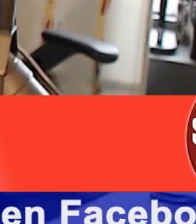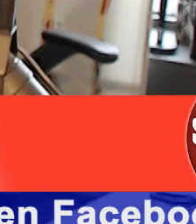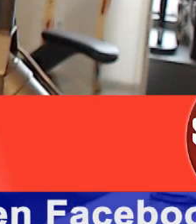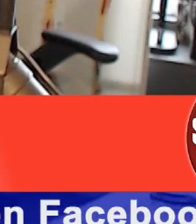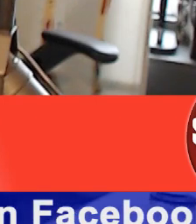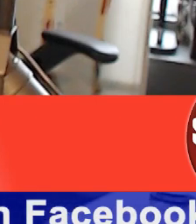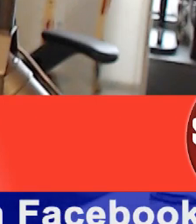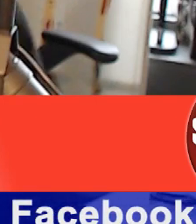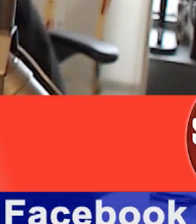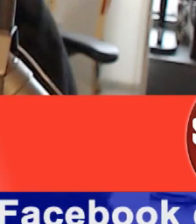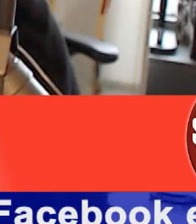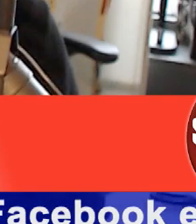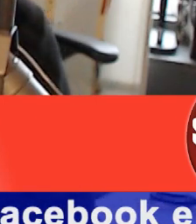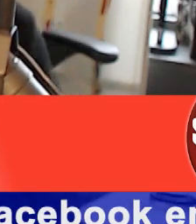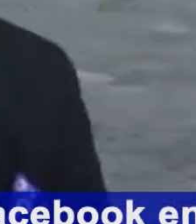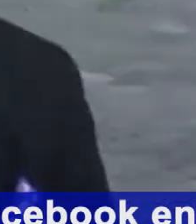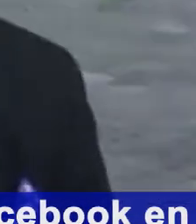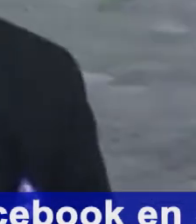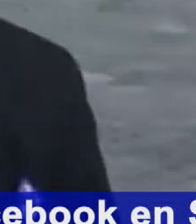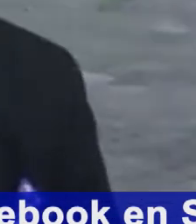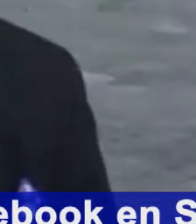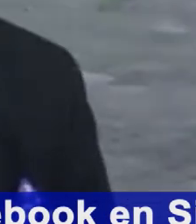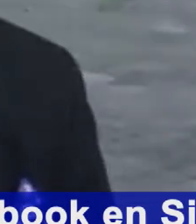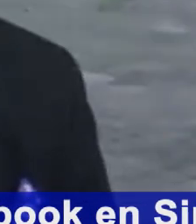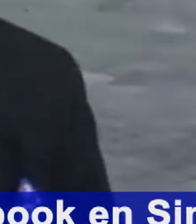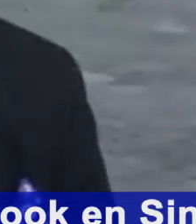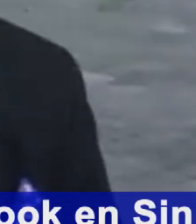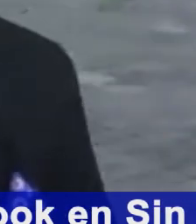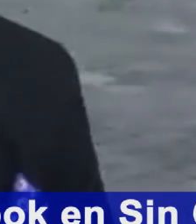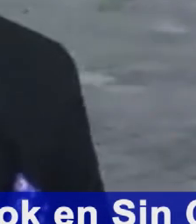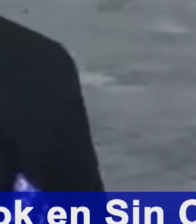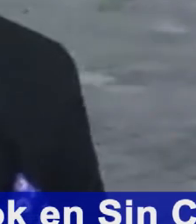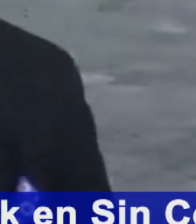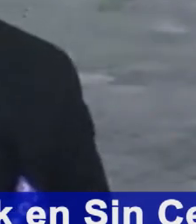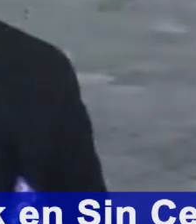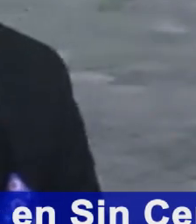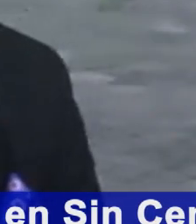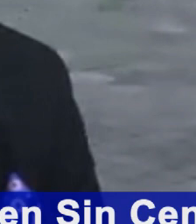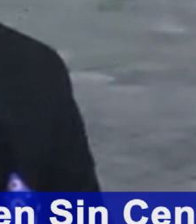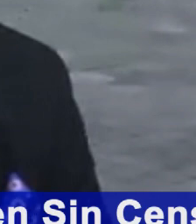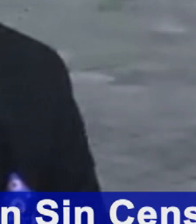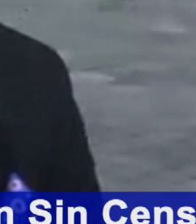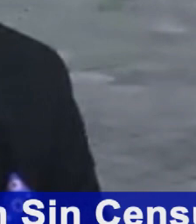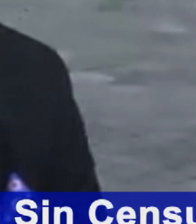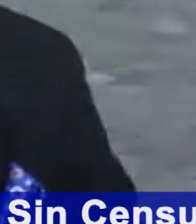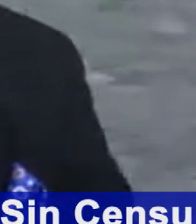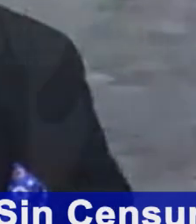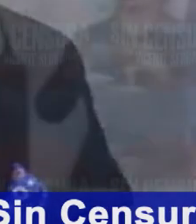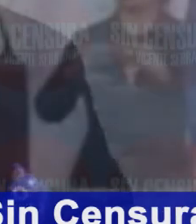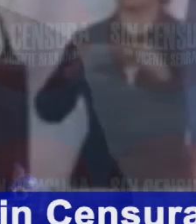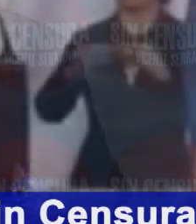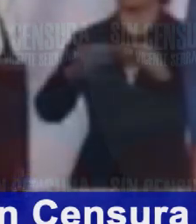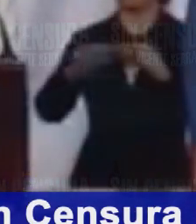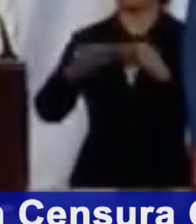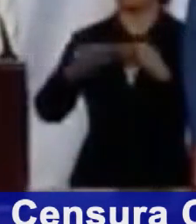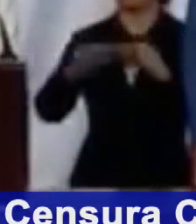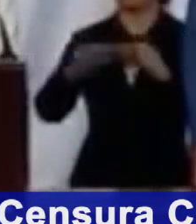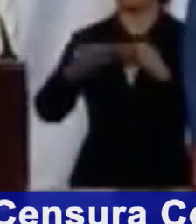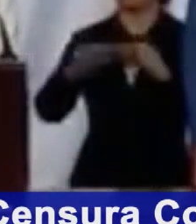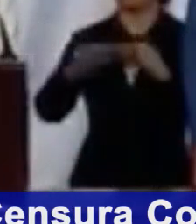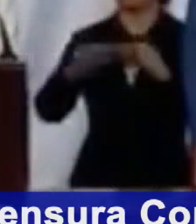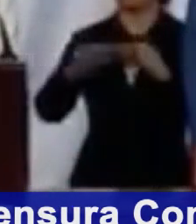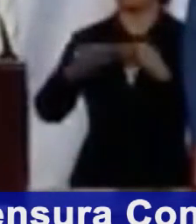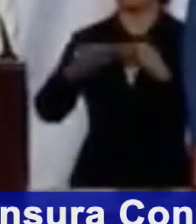decía. Desaparece Claudia Sheinbaum el grupo de granaderos. La idea de los